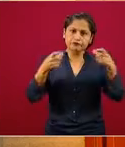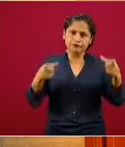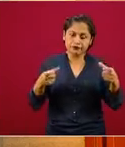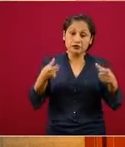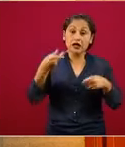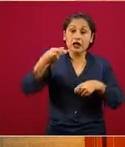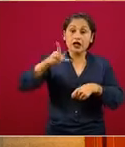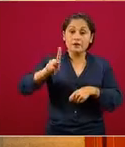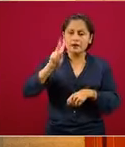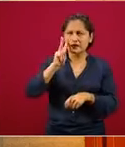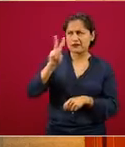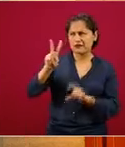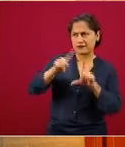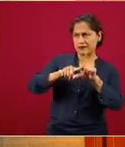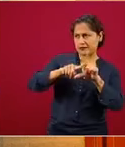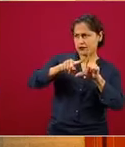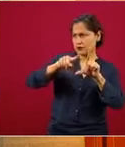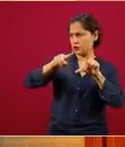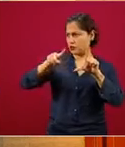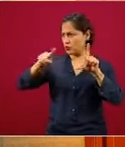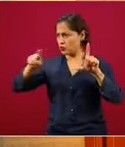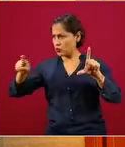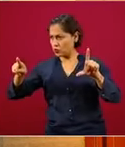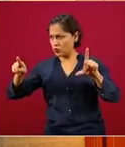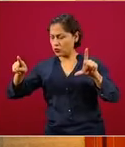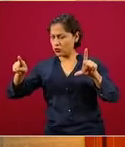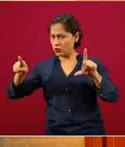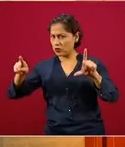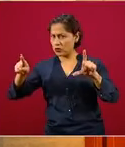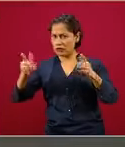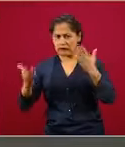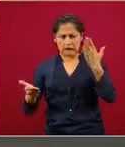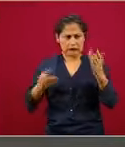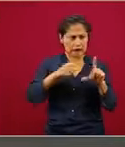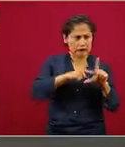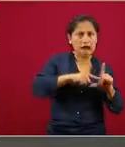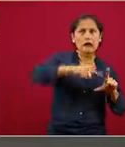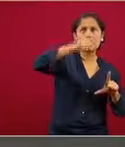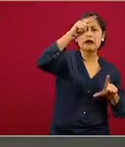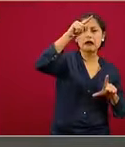observada es más plana que la curva que hubiéramos tenido.